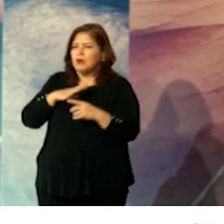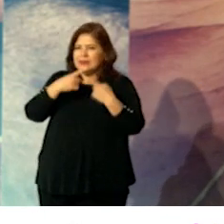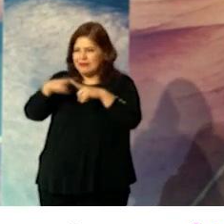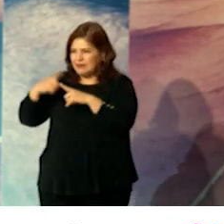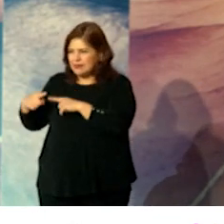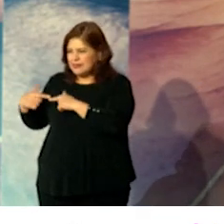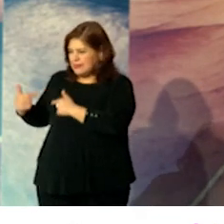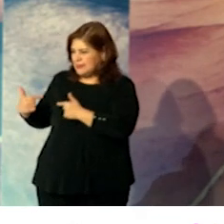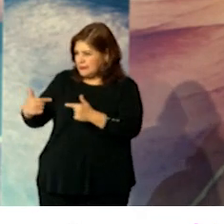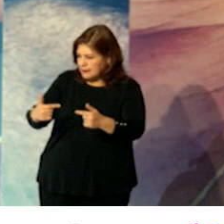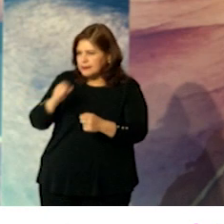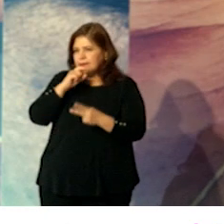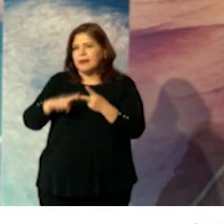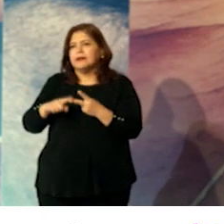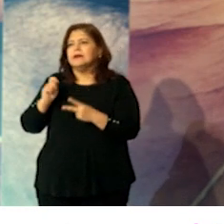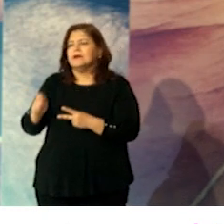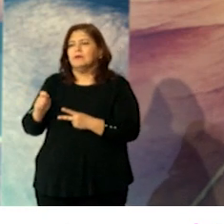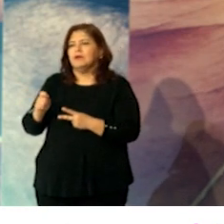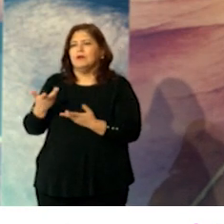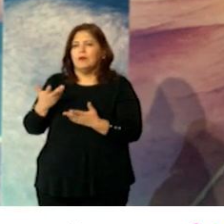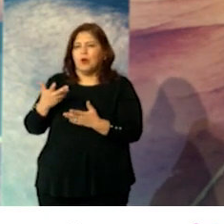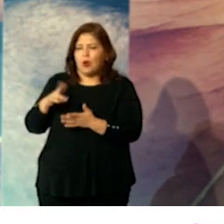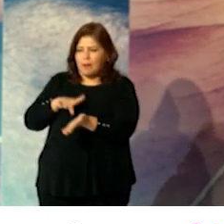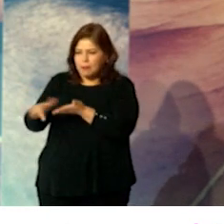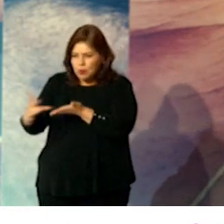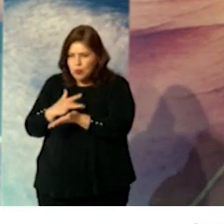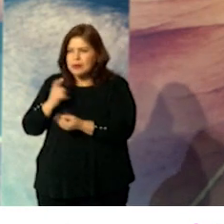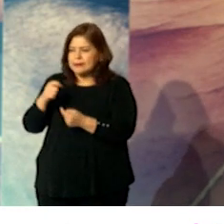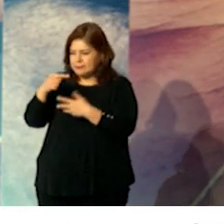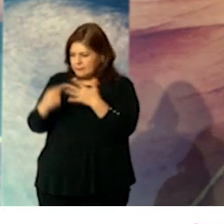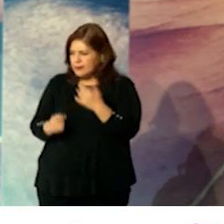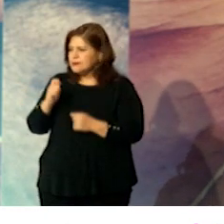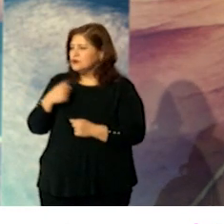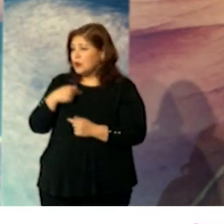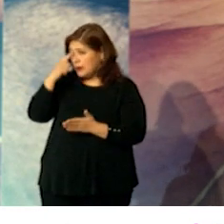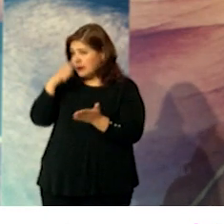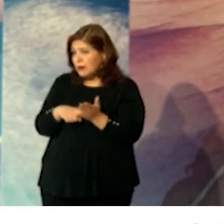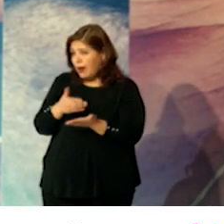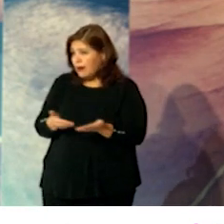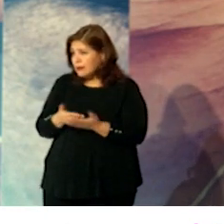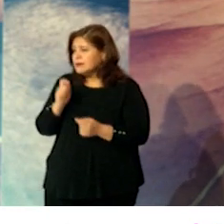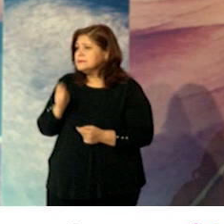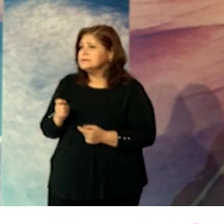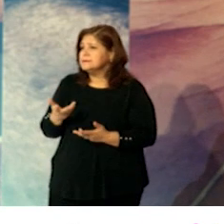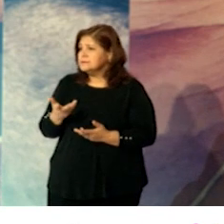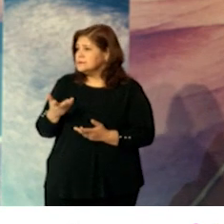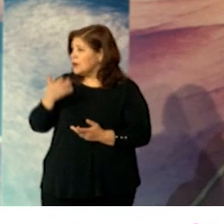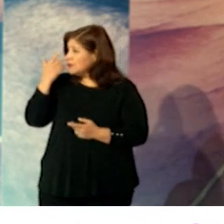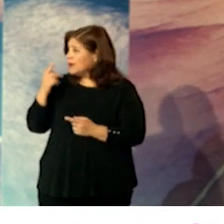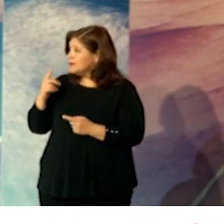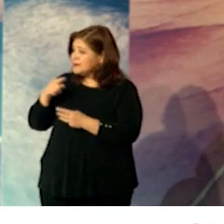intergeneracional, la colaboración, un poco estos elementos. Yo creo que ahora no sé con quién